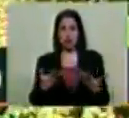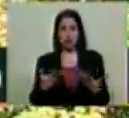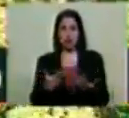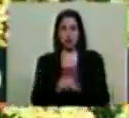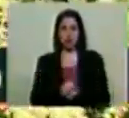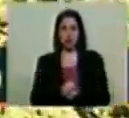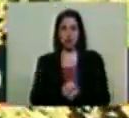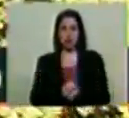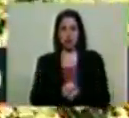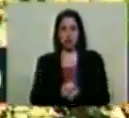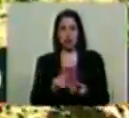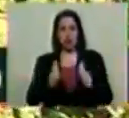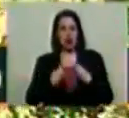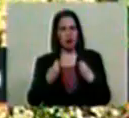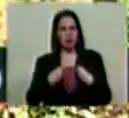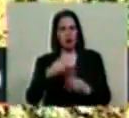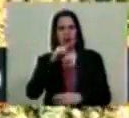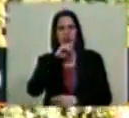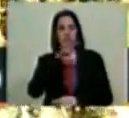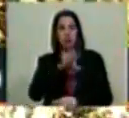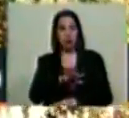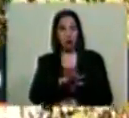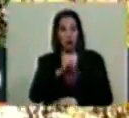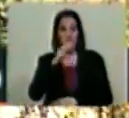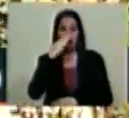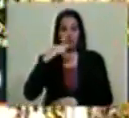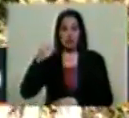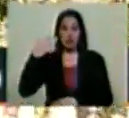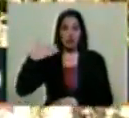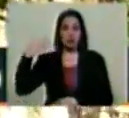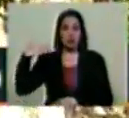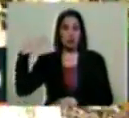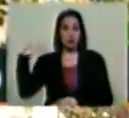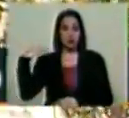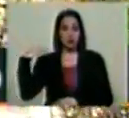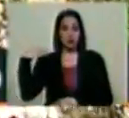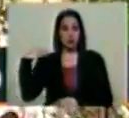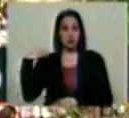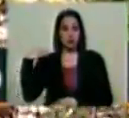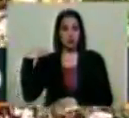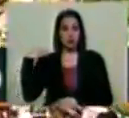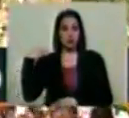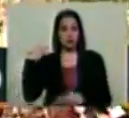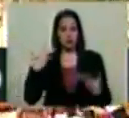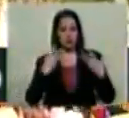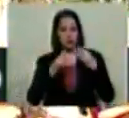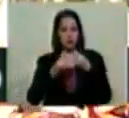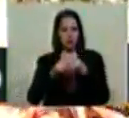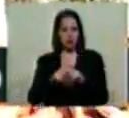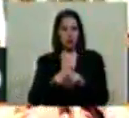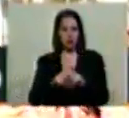de nuestra vida, de nuestra historia, de nuestro pasado han acontecido,